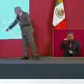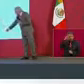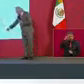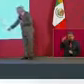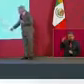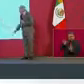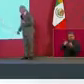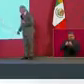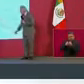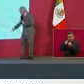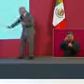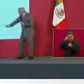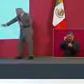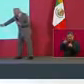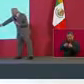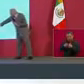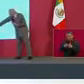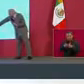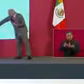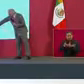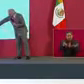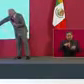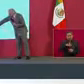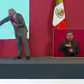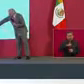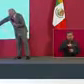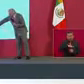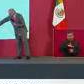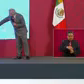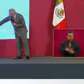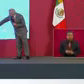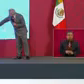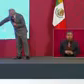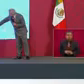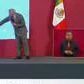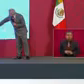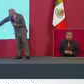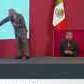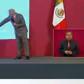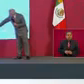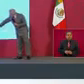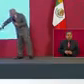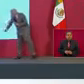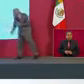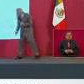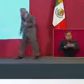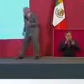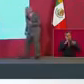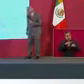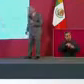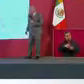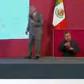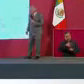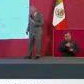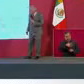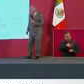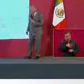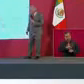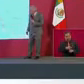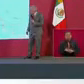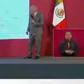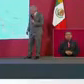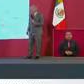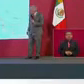92% a nivel nacional, pues no se resuelven. Así es. Hay estados donde tenemos